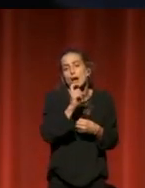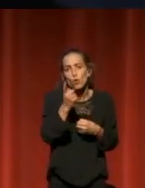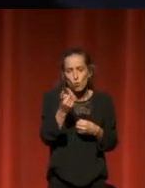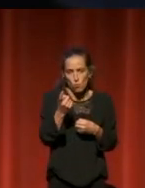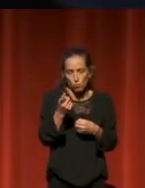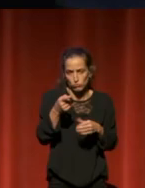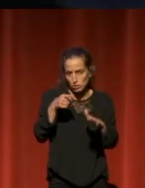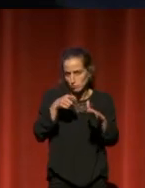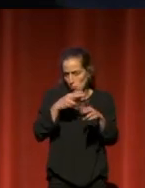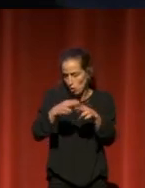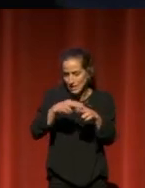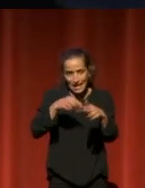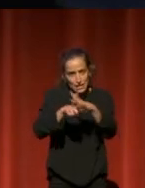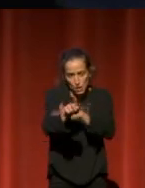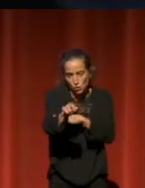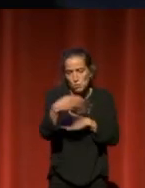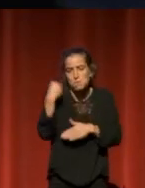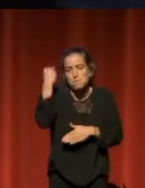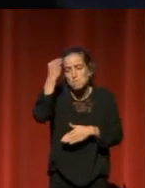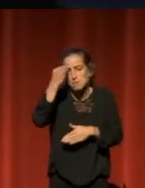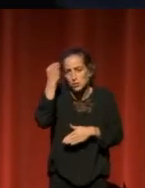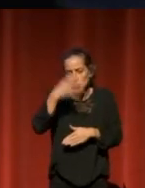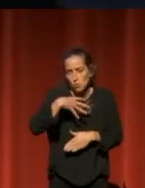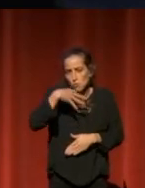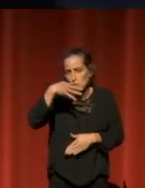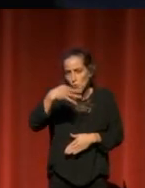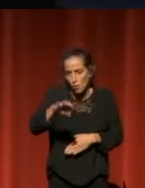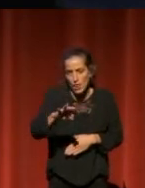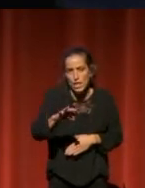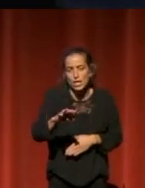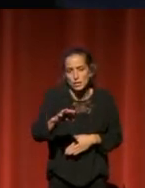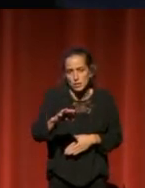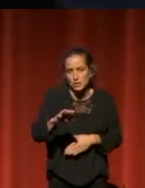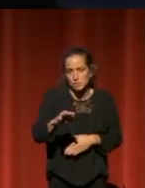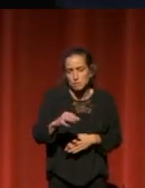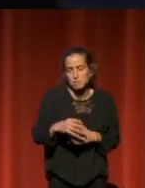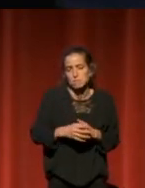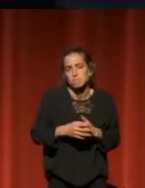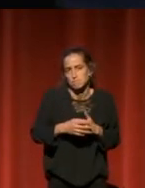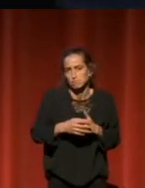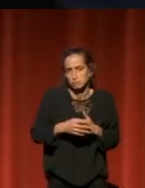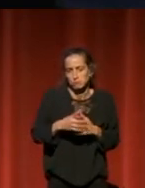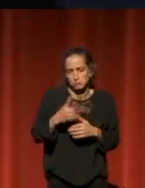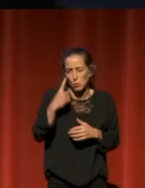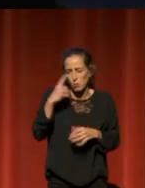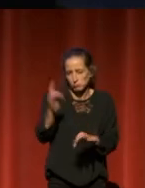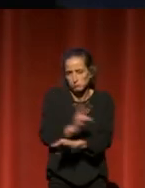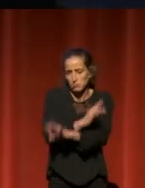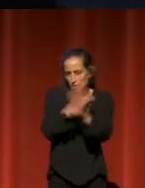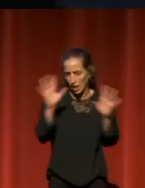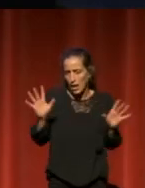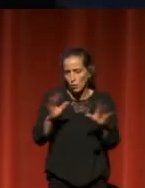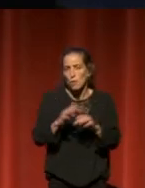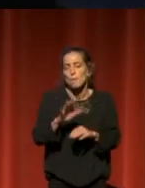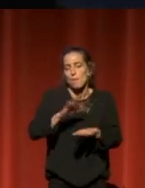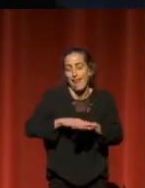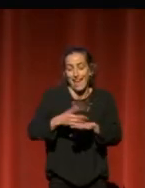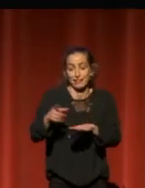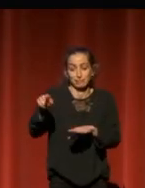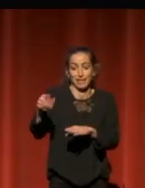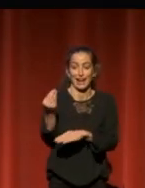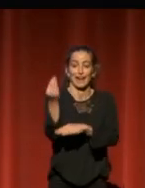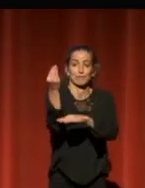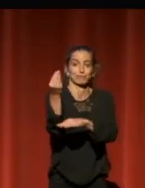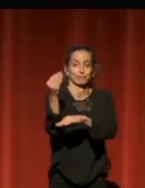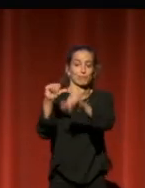políticas, yo creo que puede resultar bastante esclarecedor para como modelo a seguir, ¿no? Óscar,